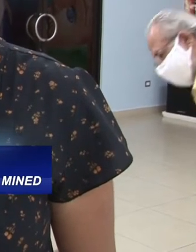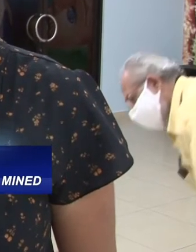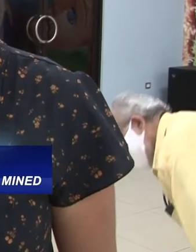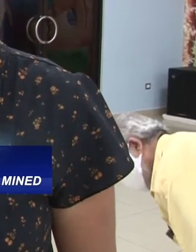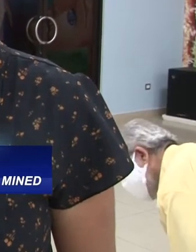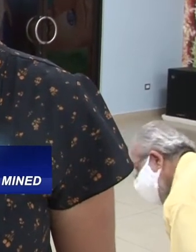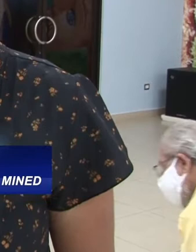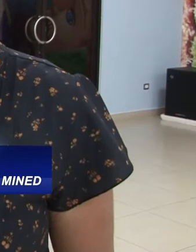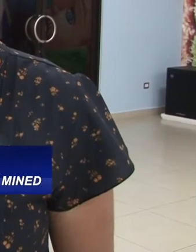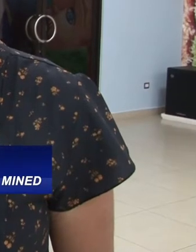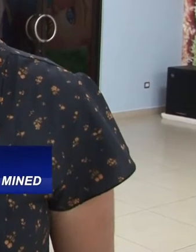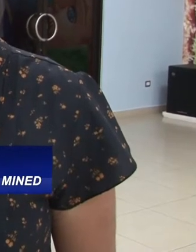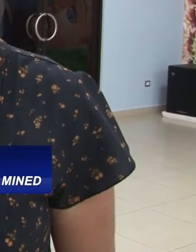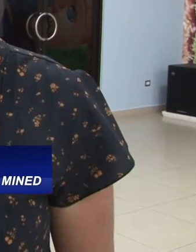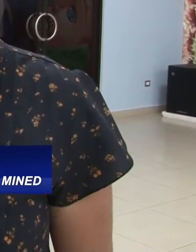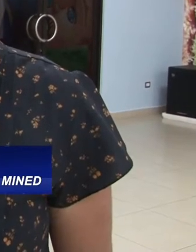ya es una costumbre